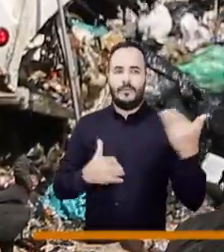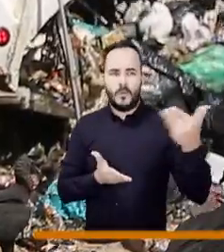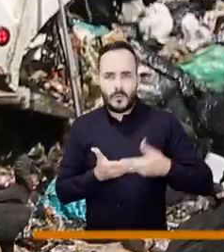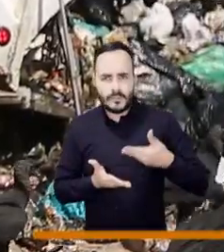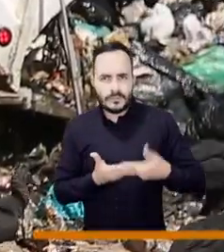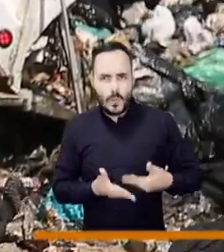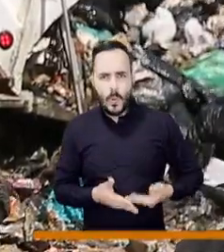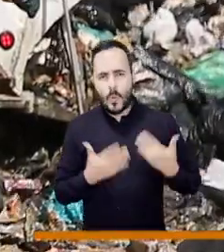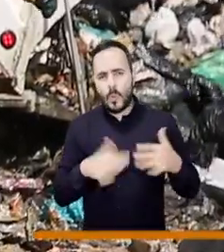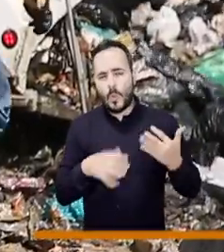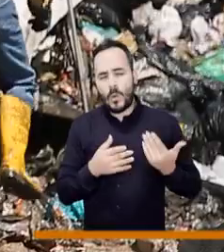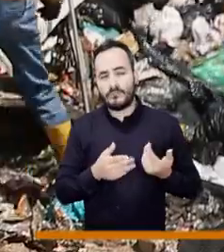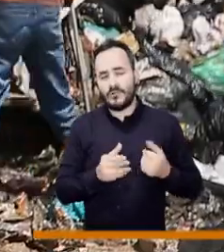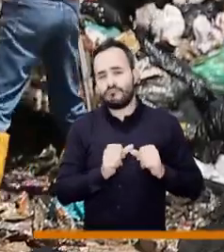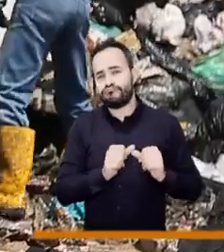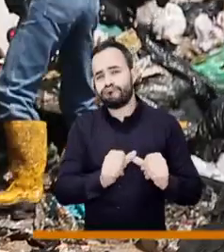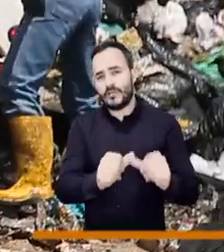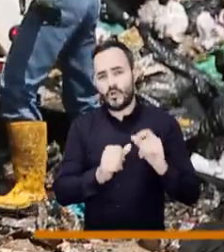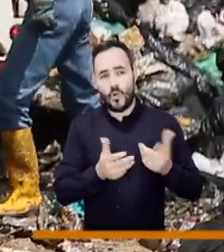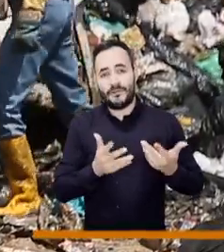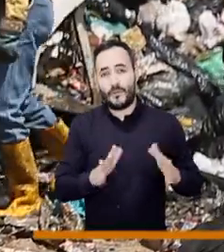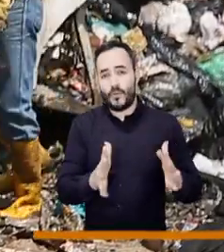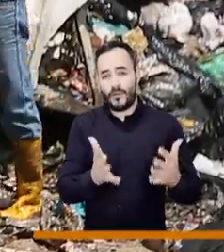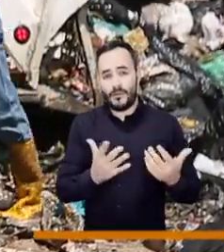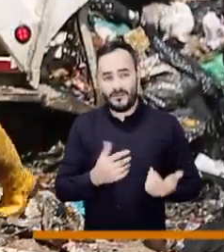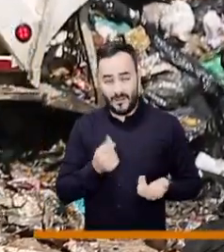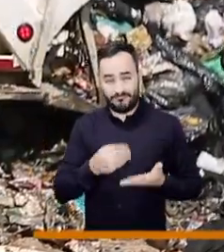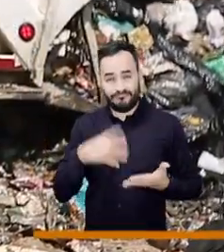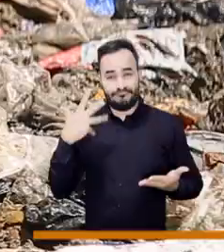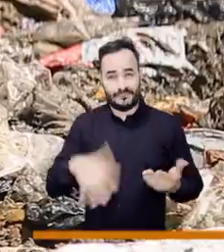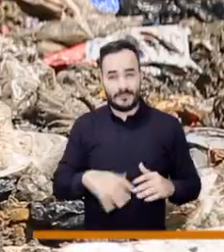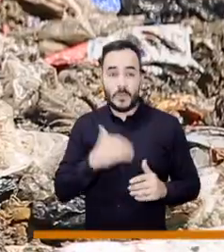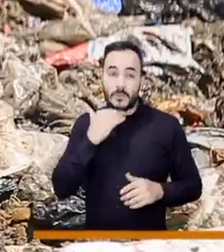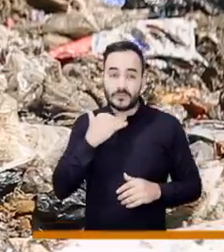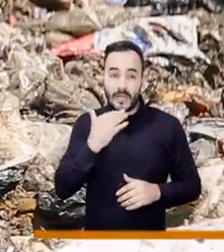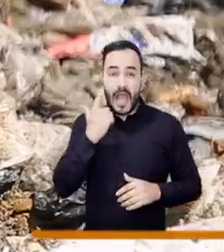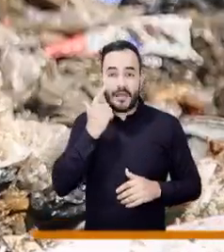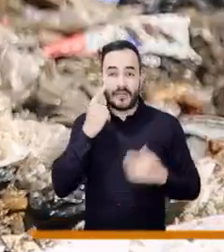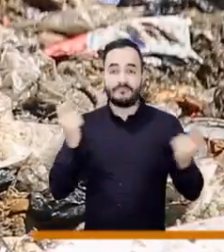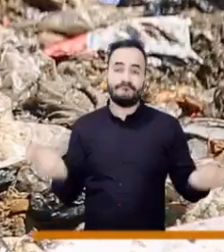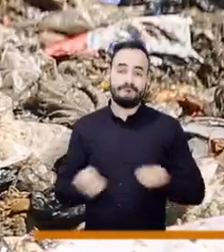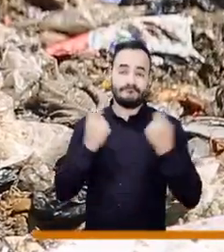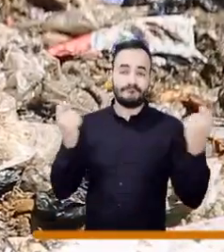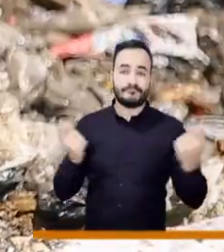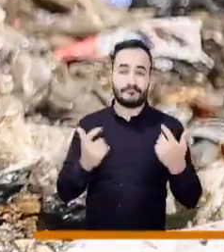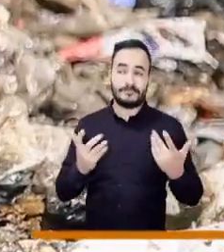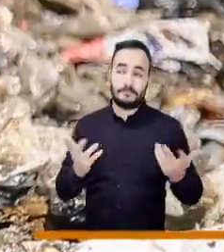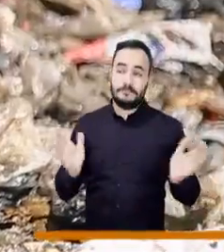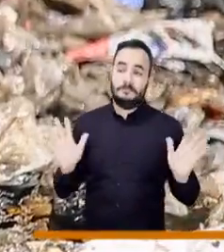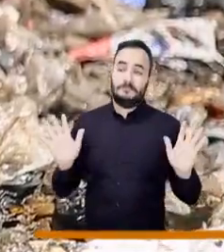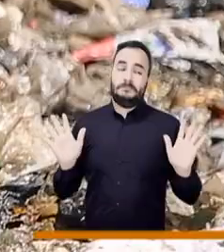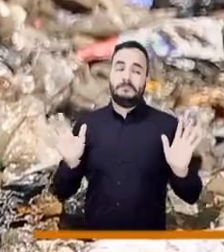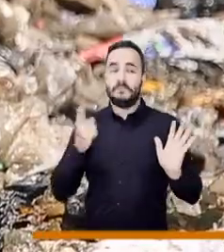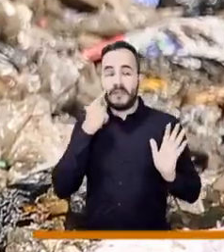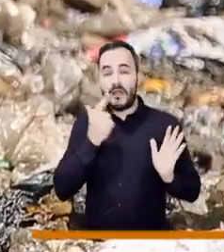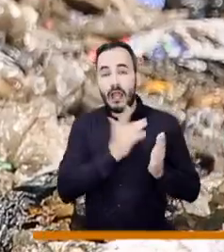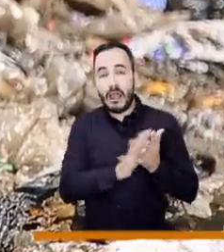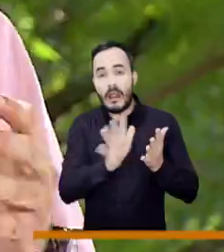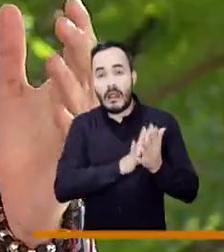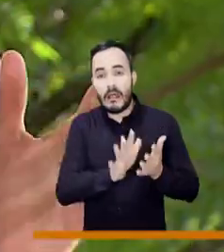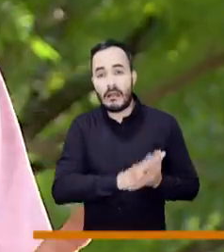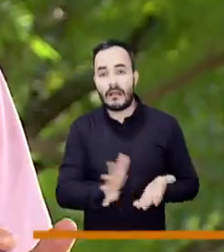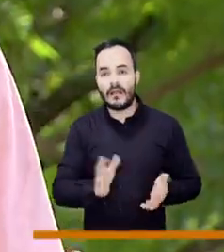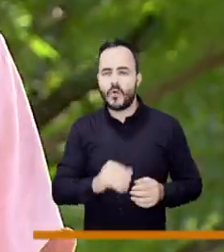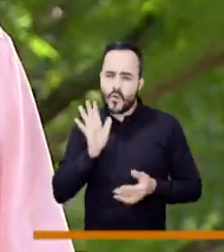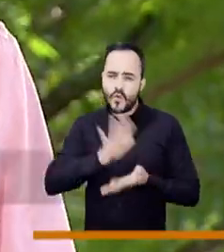y costosas. Espero que no vamos a salir ahora a decir que como estamos poniendo piletas con helicópteros, vamos a